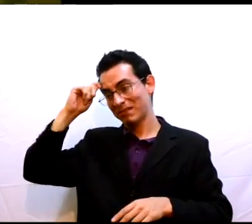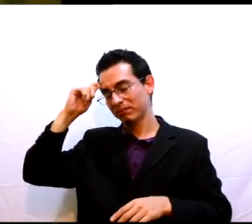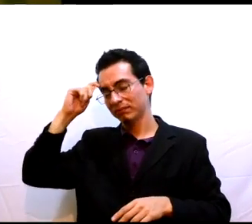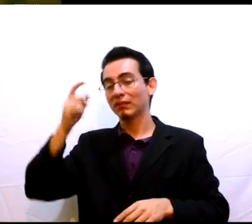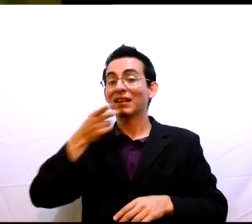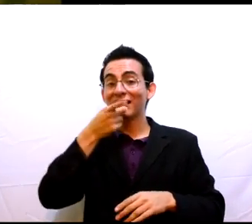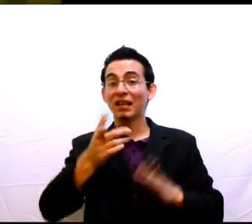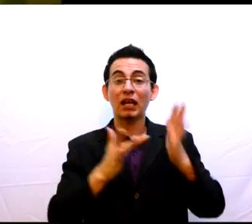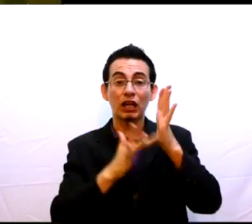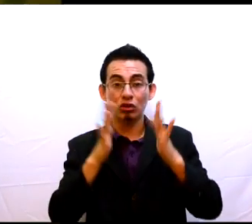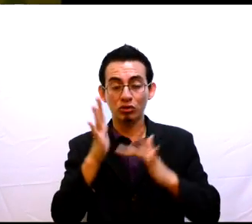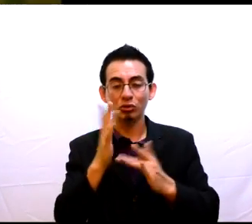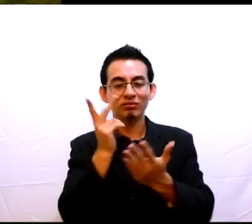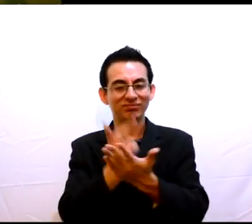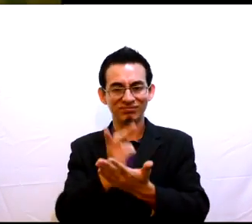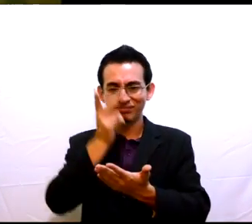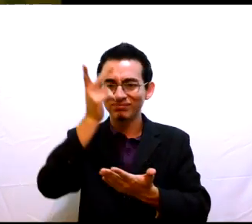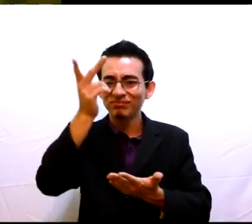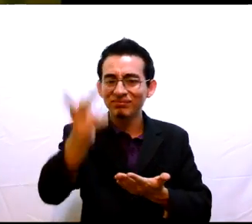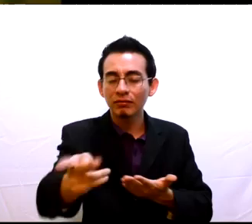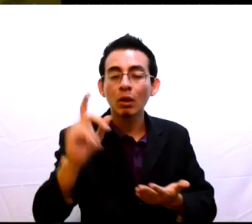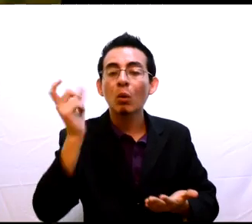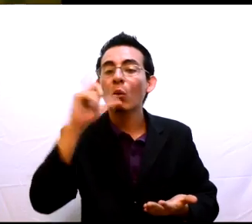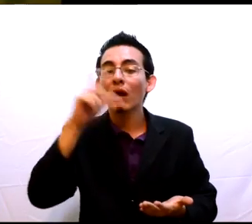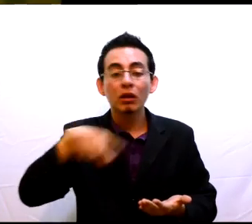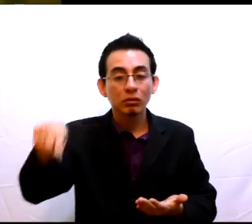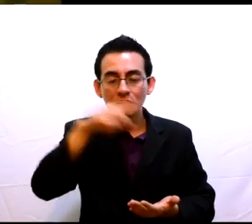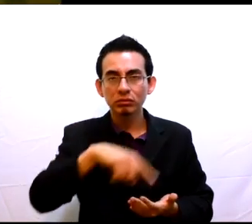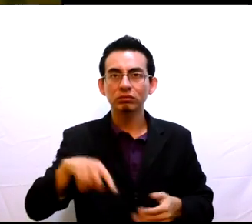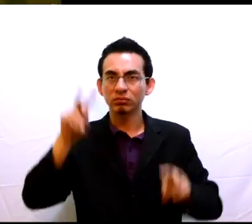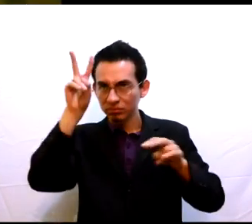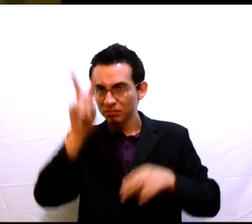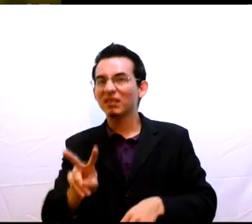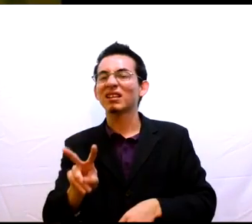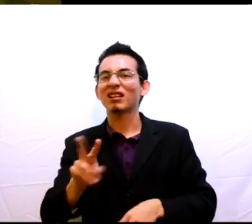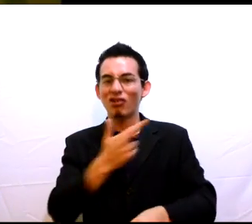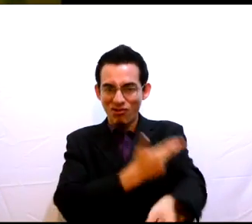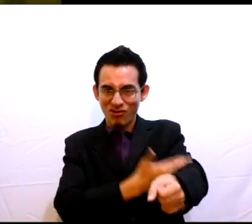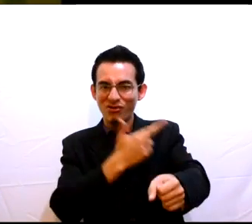recompensar a sus discípulos a los que fueron fieles